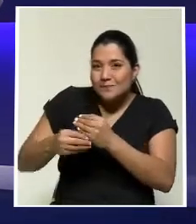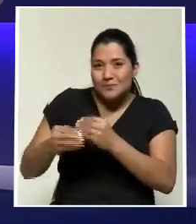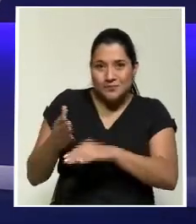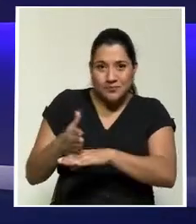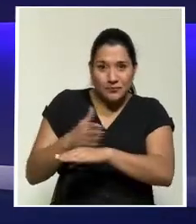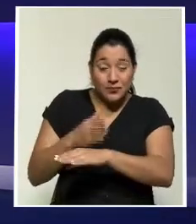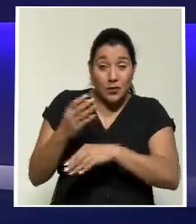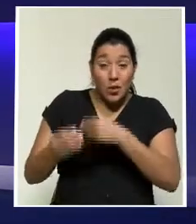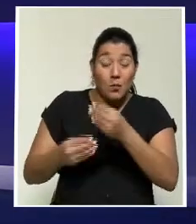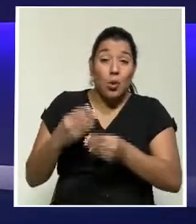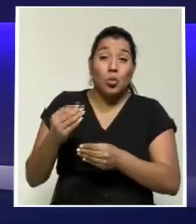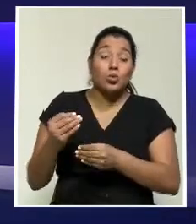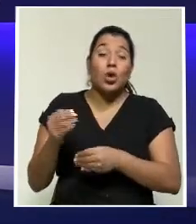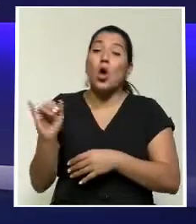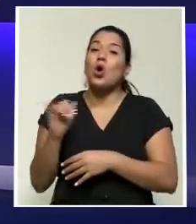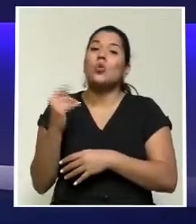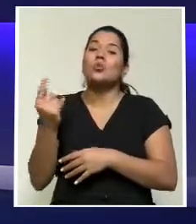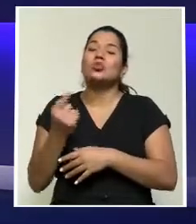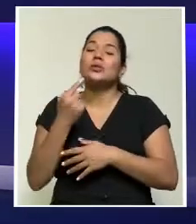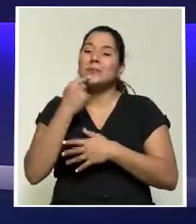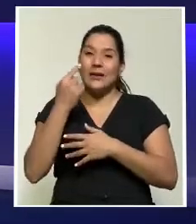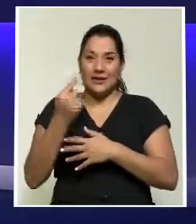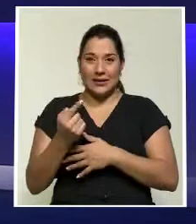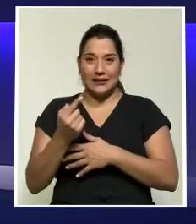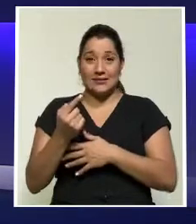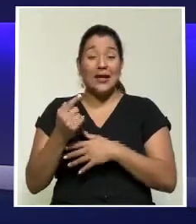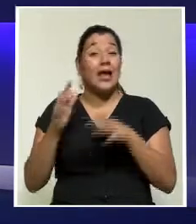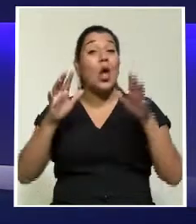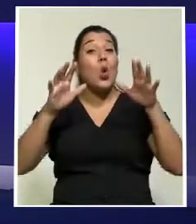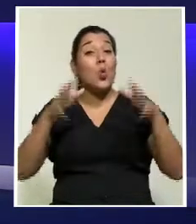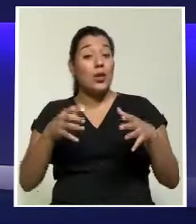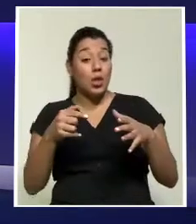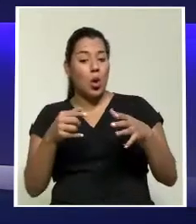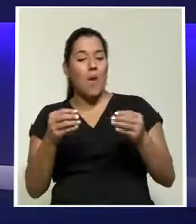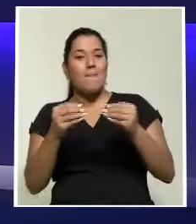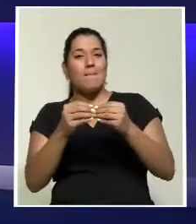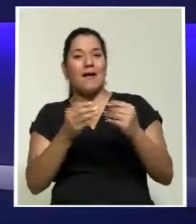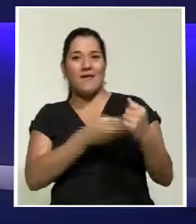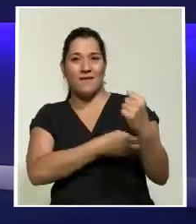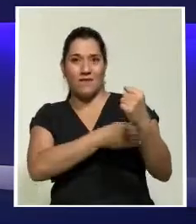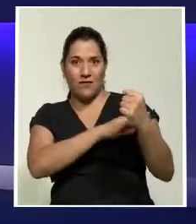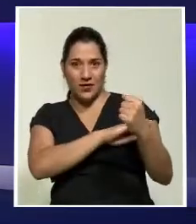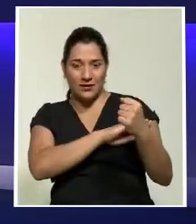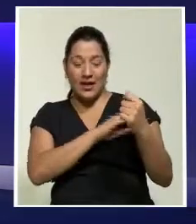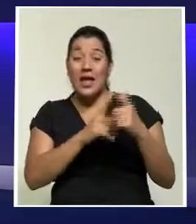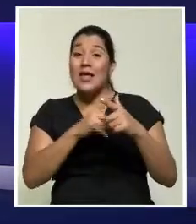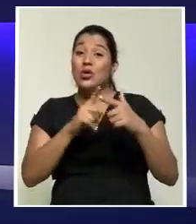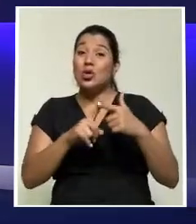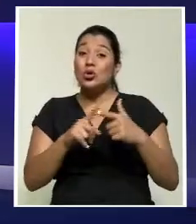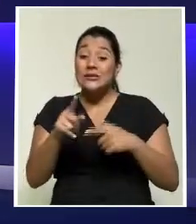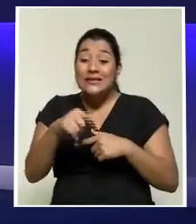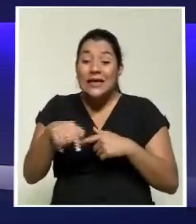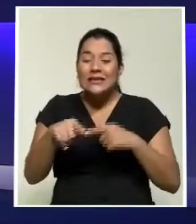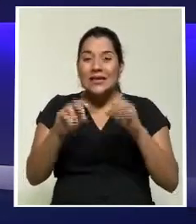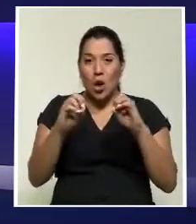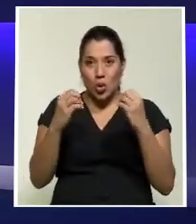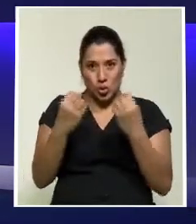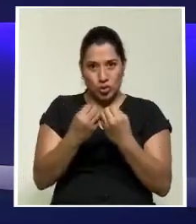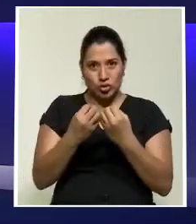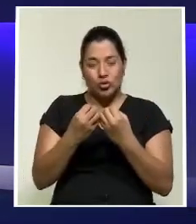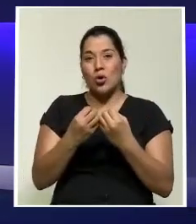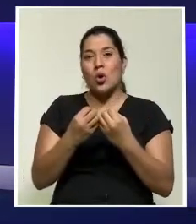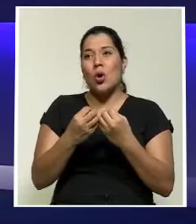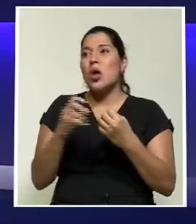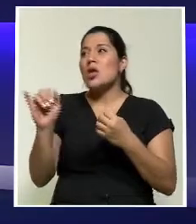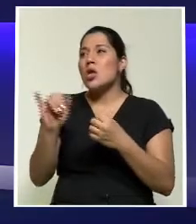en general, lo que siempre se dice, ¿verdad? Unidos se tiene más fuerza. Entonces, estas organizaciones, también asociaciones de